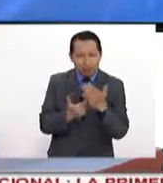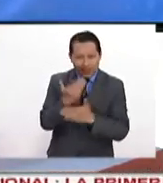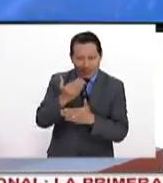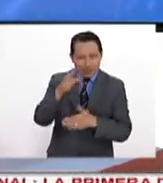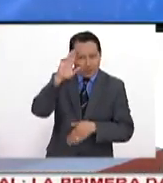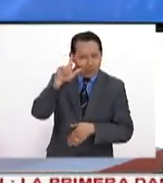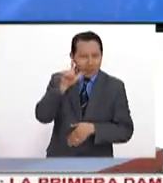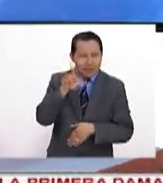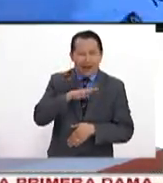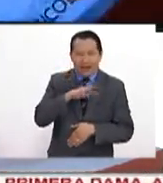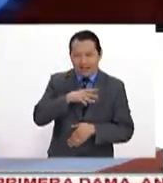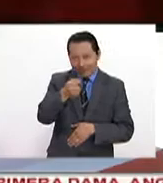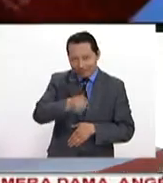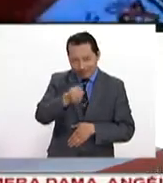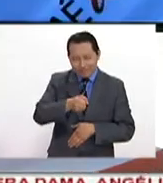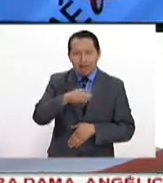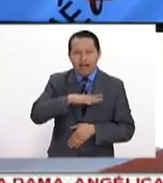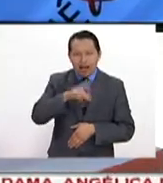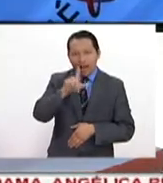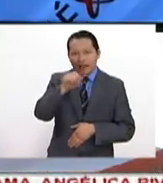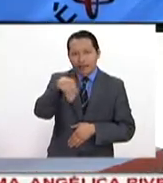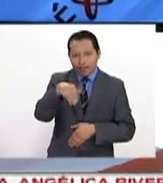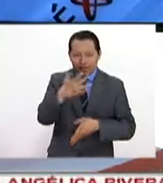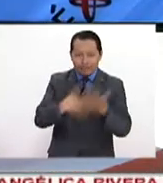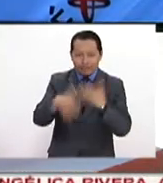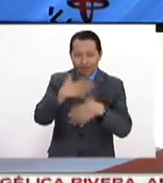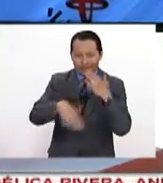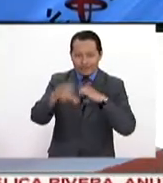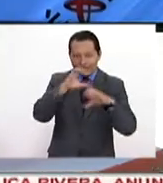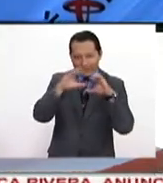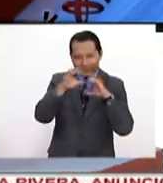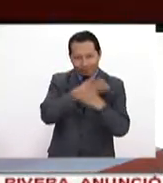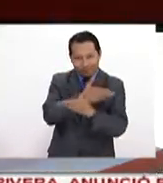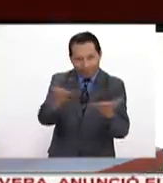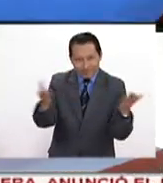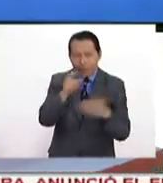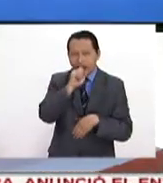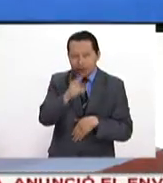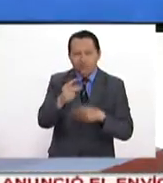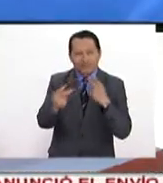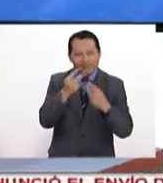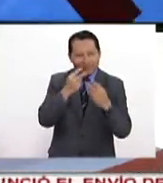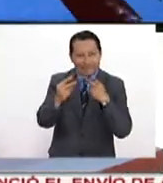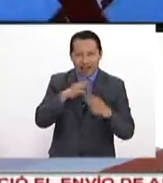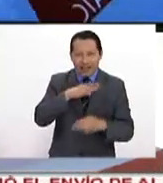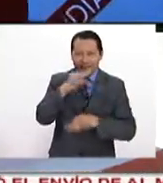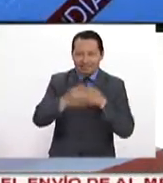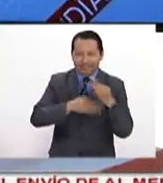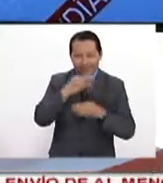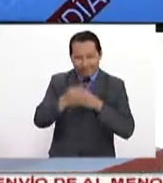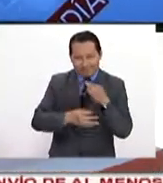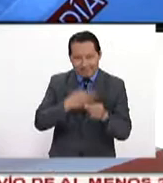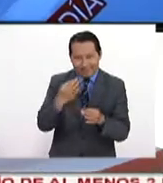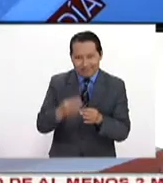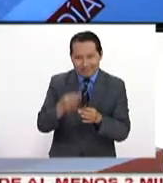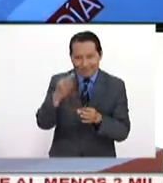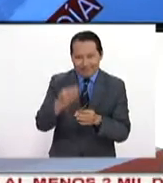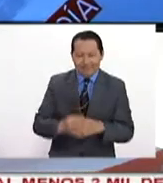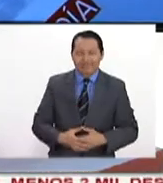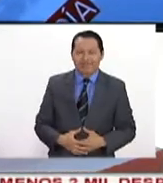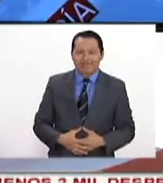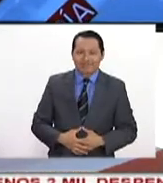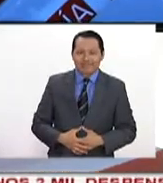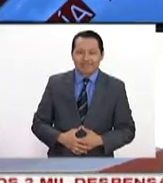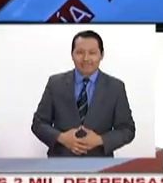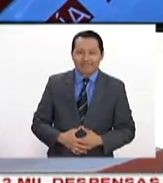mañanas a Miguel González, quien se encuentra en la lengua de señas mexicana y nos permite comunicarnos con ustedes. Acompáñenos, este es su informativo, le tenemos la noticia al